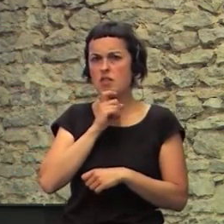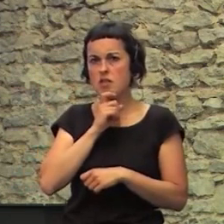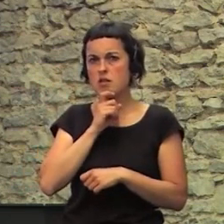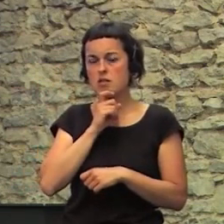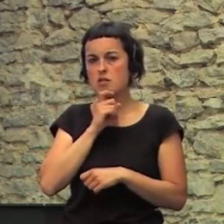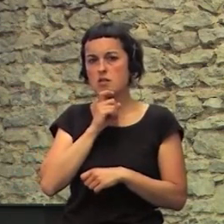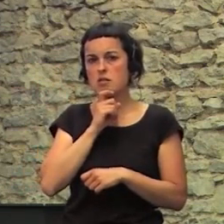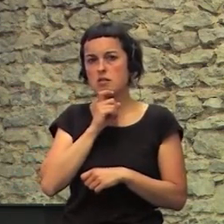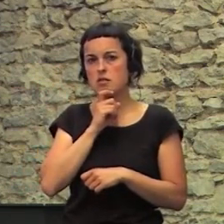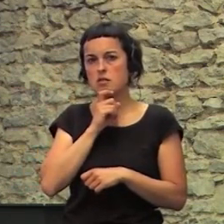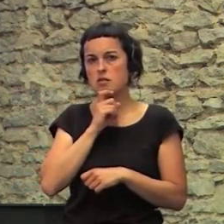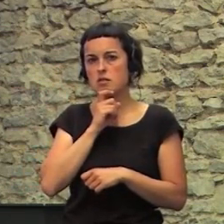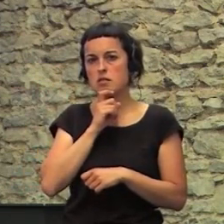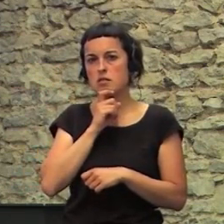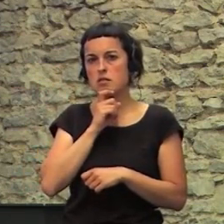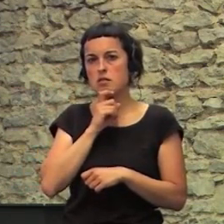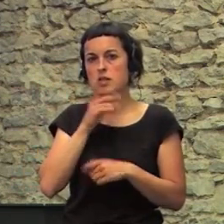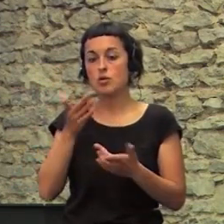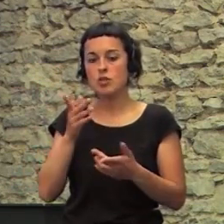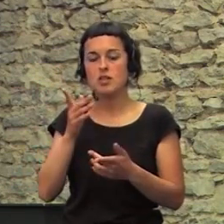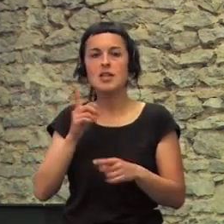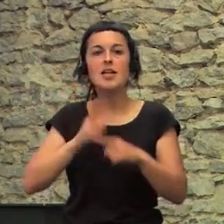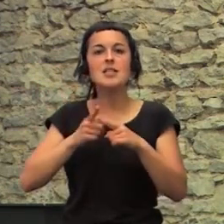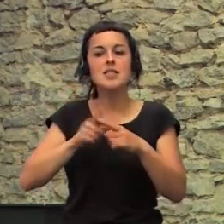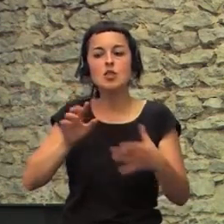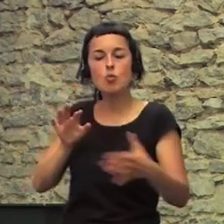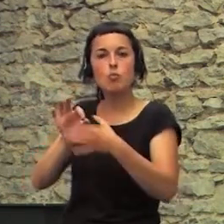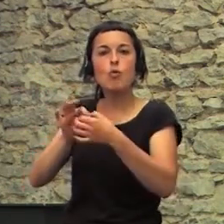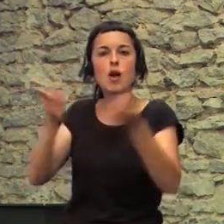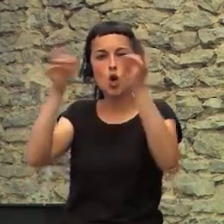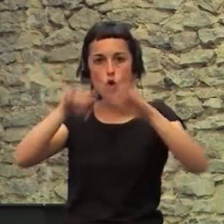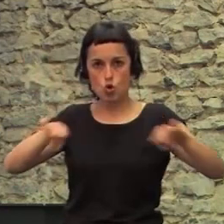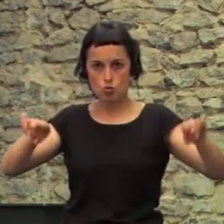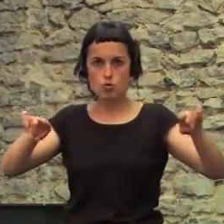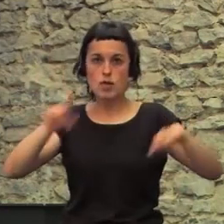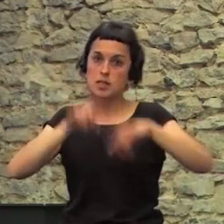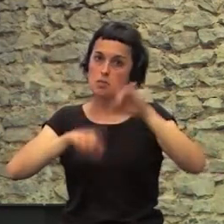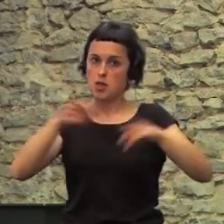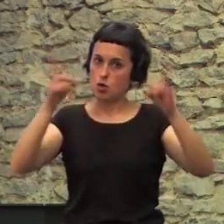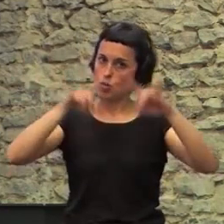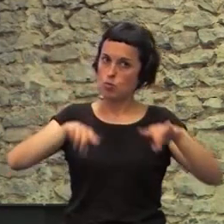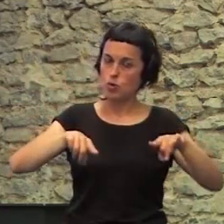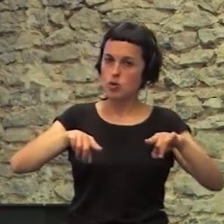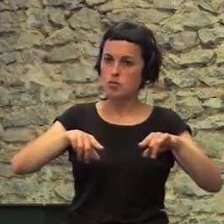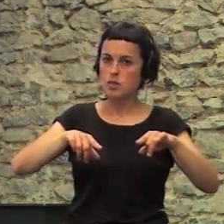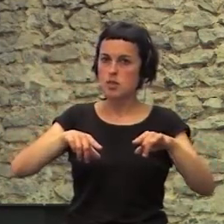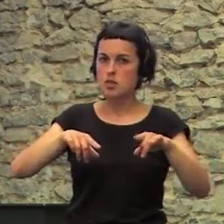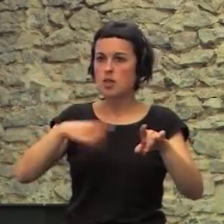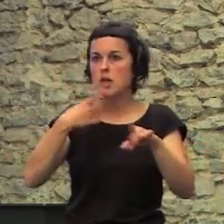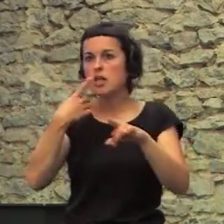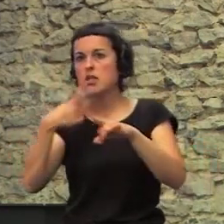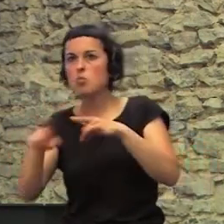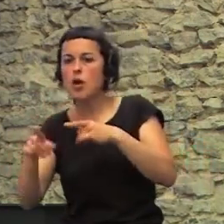sexual, que lo definían claramente los cromosomas, y que luego ya pues había una cascada de enzimas,